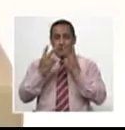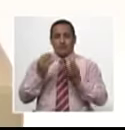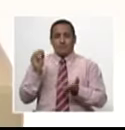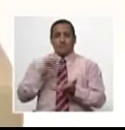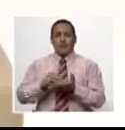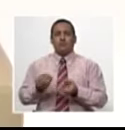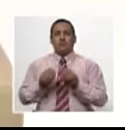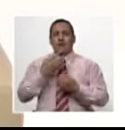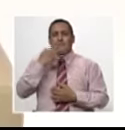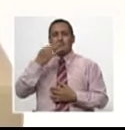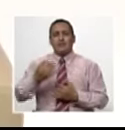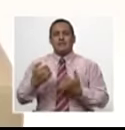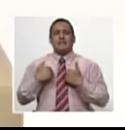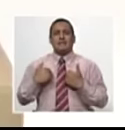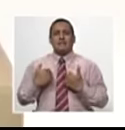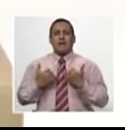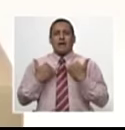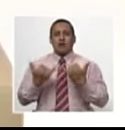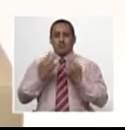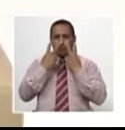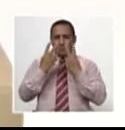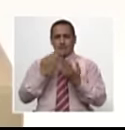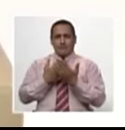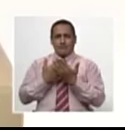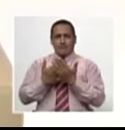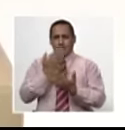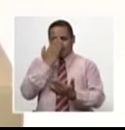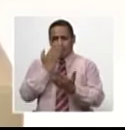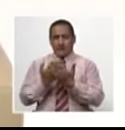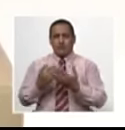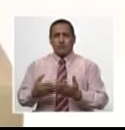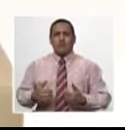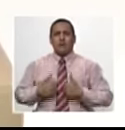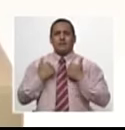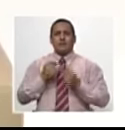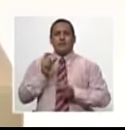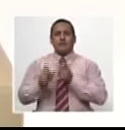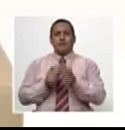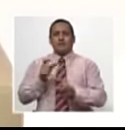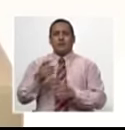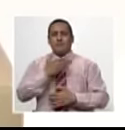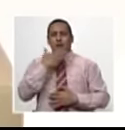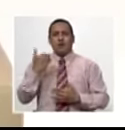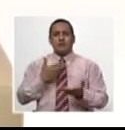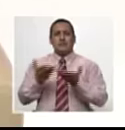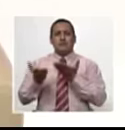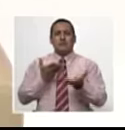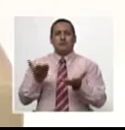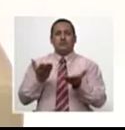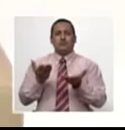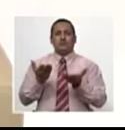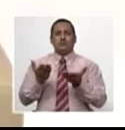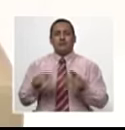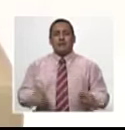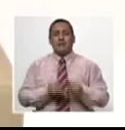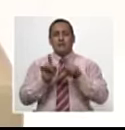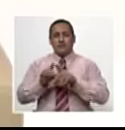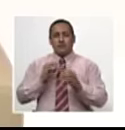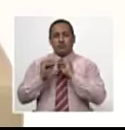porque efectivamente tiene un impacto directo sobre la calidad de vida de la población, mejores servicios, ¿no? Y